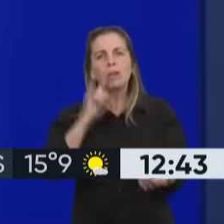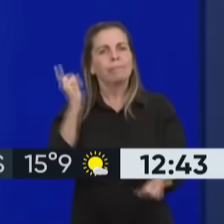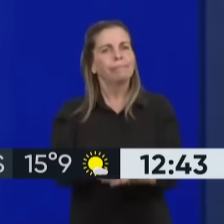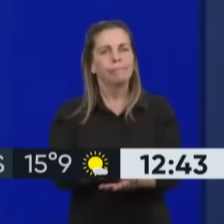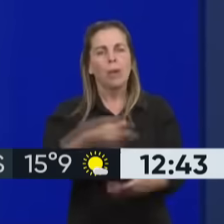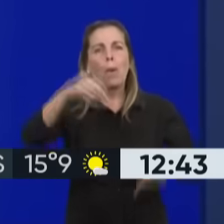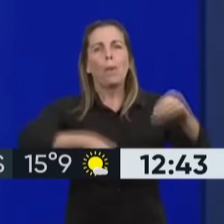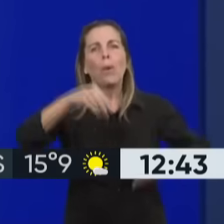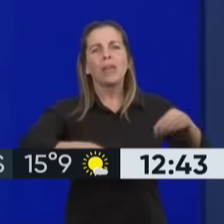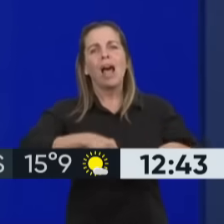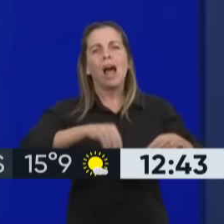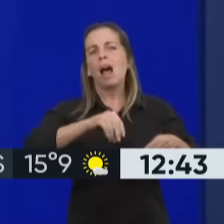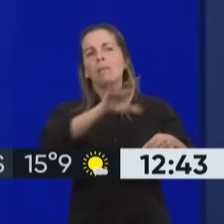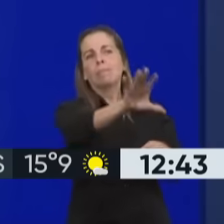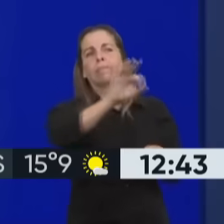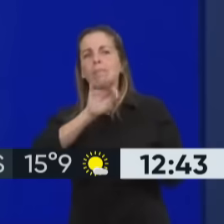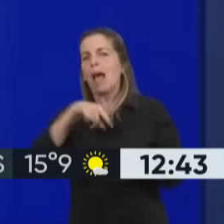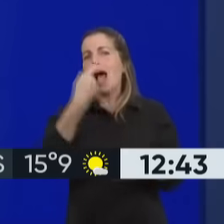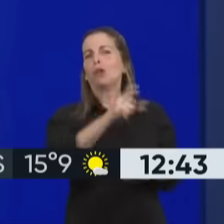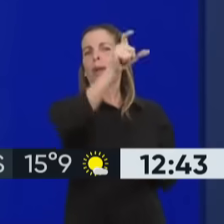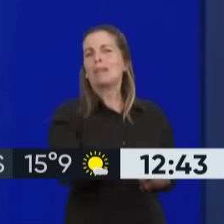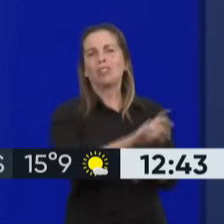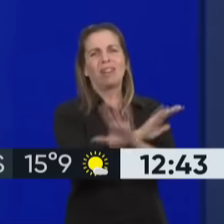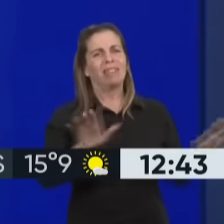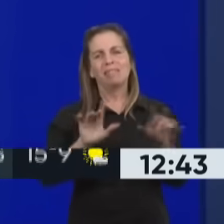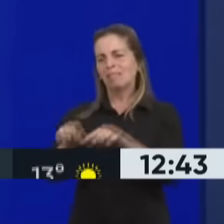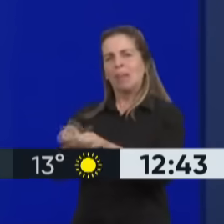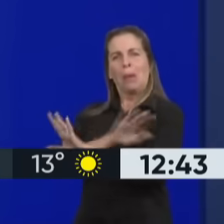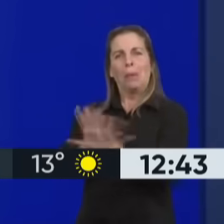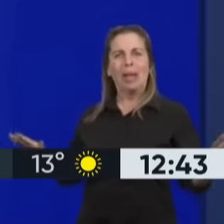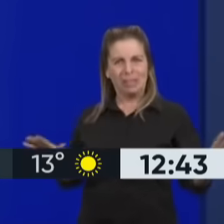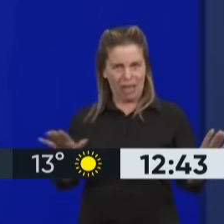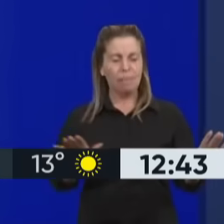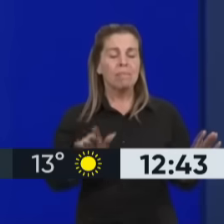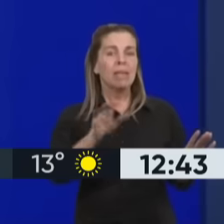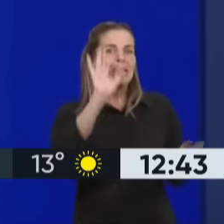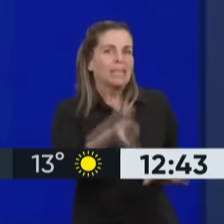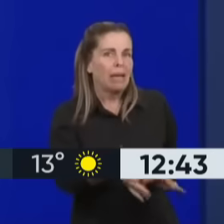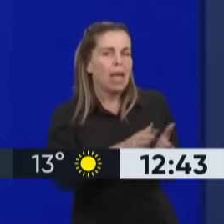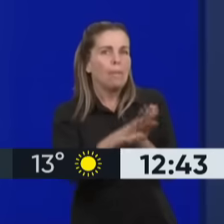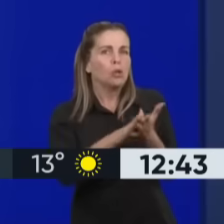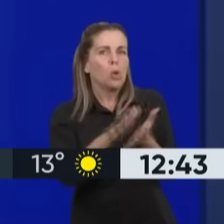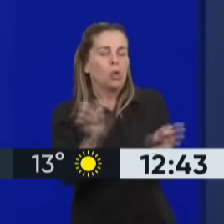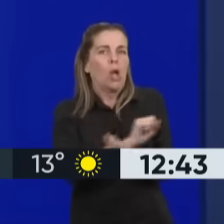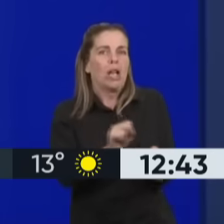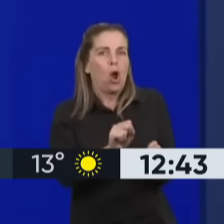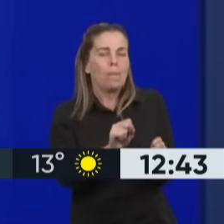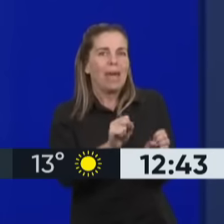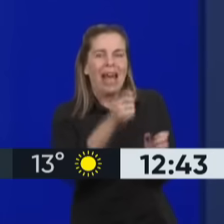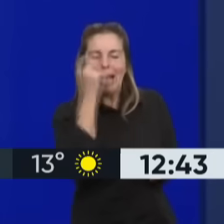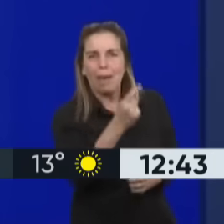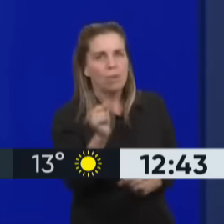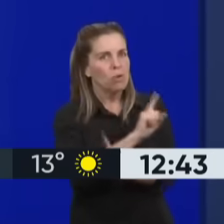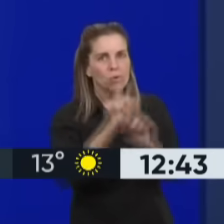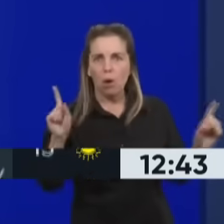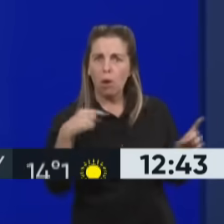de la historia. Y todo esto a pesar de que ese cambio no prometía soluciones mágicas, ni mucho menos instantáneas.